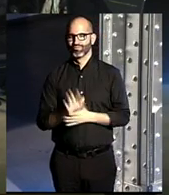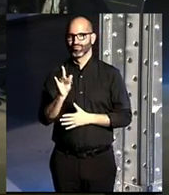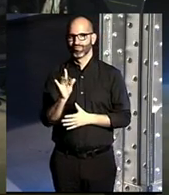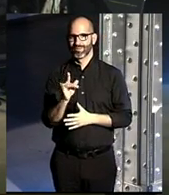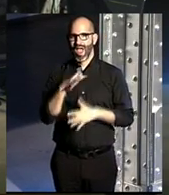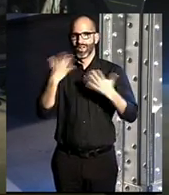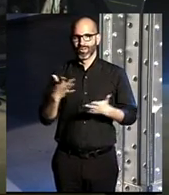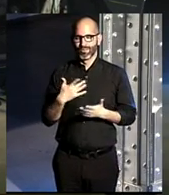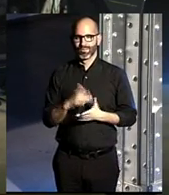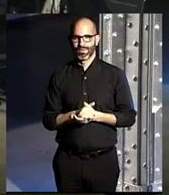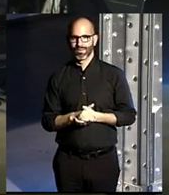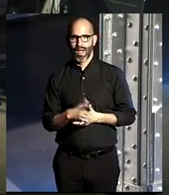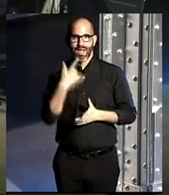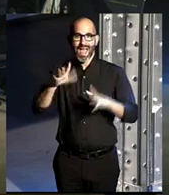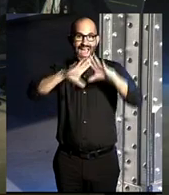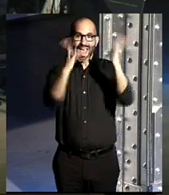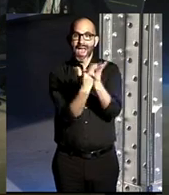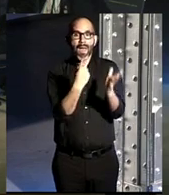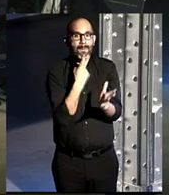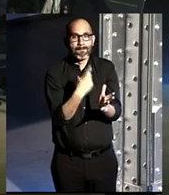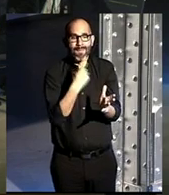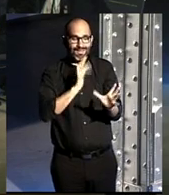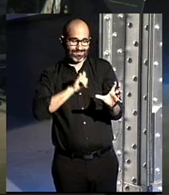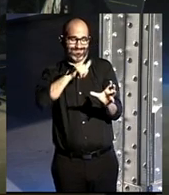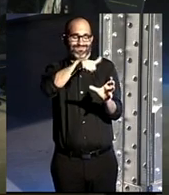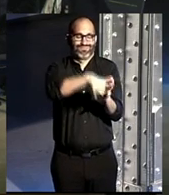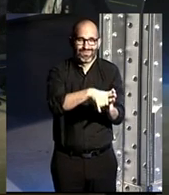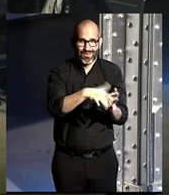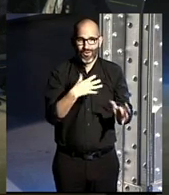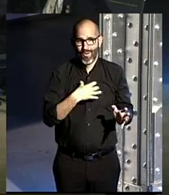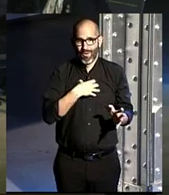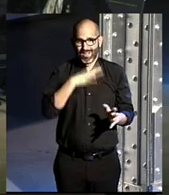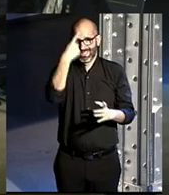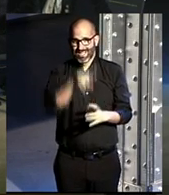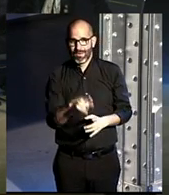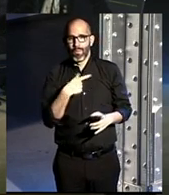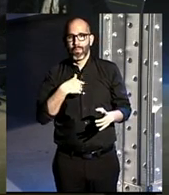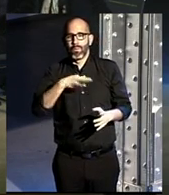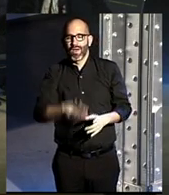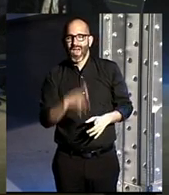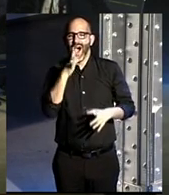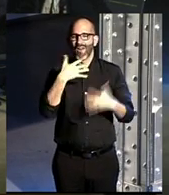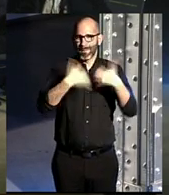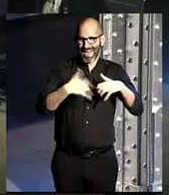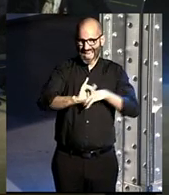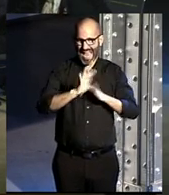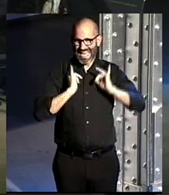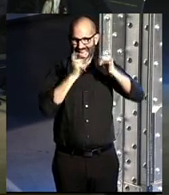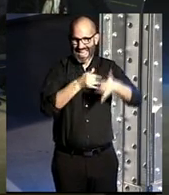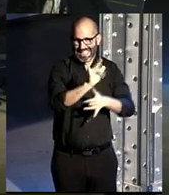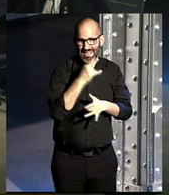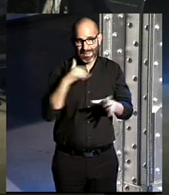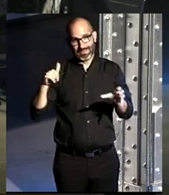Pero Marte no. Yeah, porque yeah. en Marte no podría decir lo que hay. Sí, un poco se puede ahora con lo... Sí, con Saben los más o menos lo que hay. Más o Sí. menos,